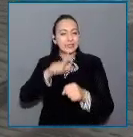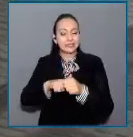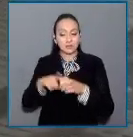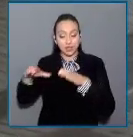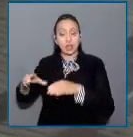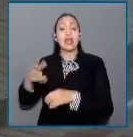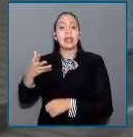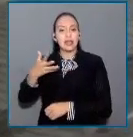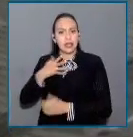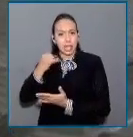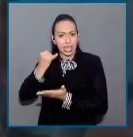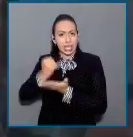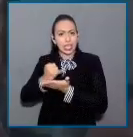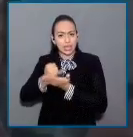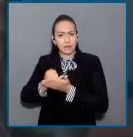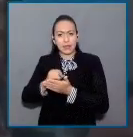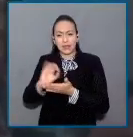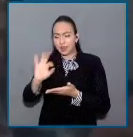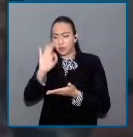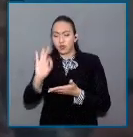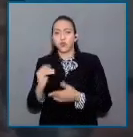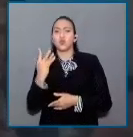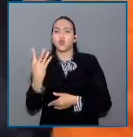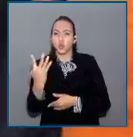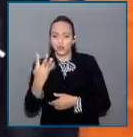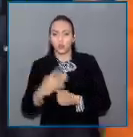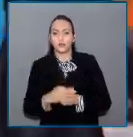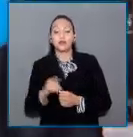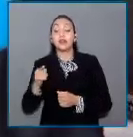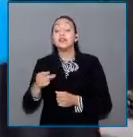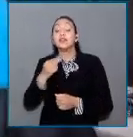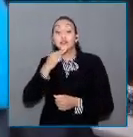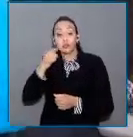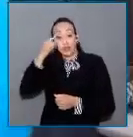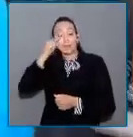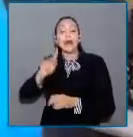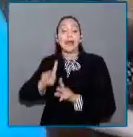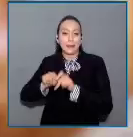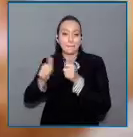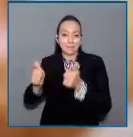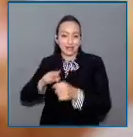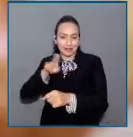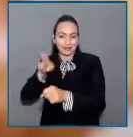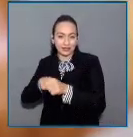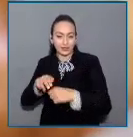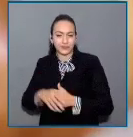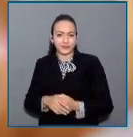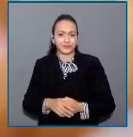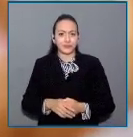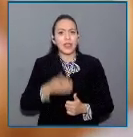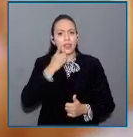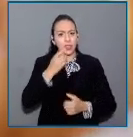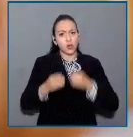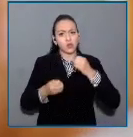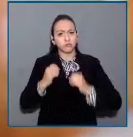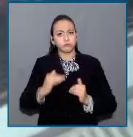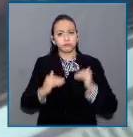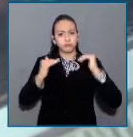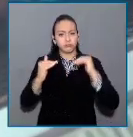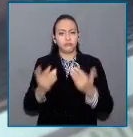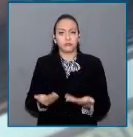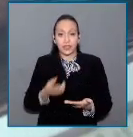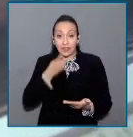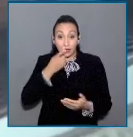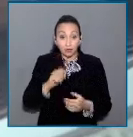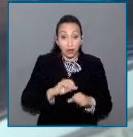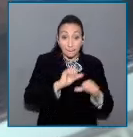del 4% que se aplica al pan común. Sostiene el alto tribunal que no hay pan alguno, como